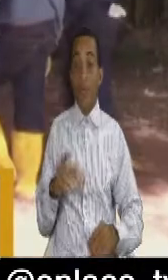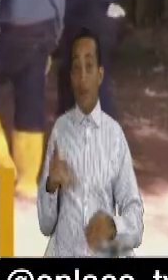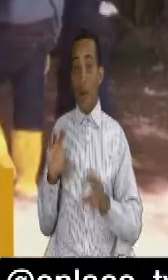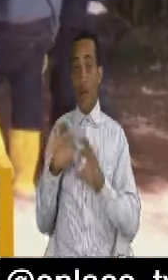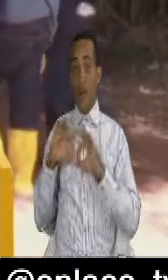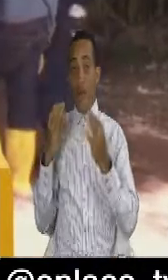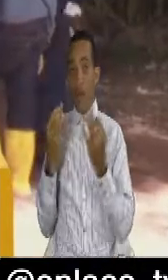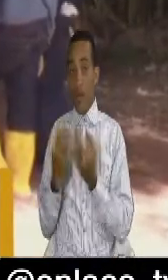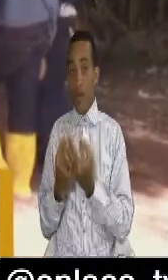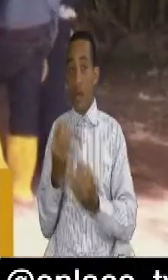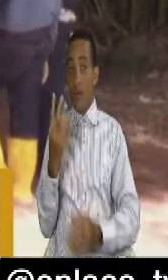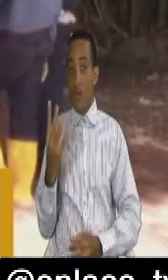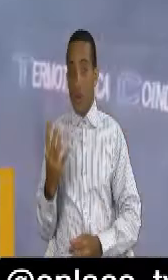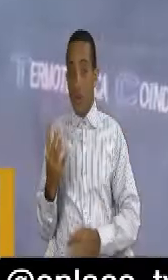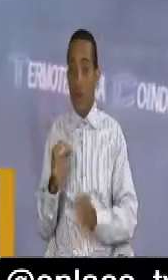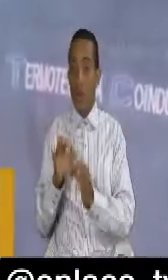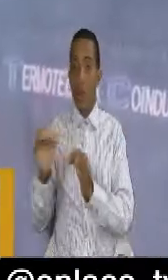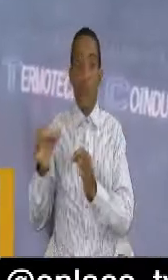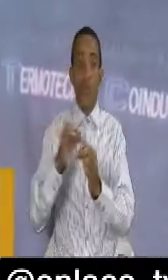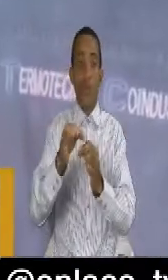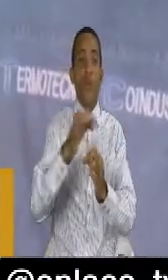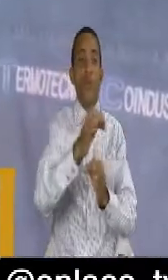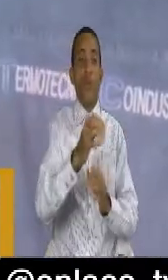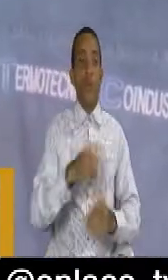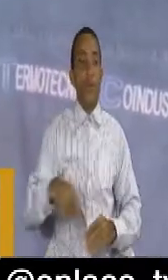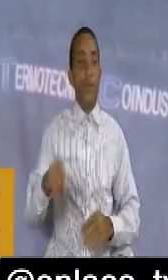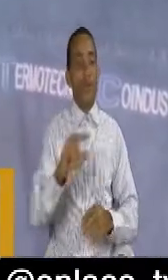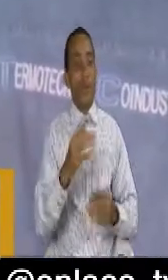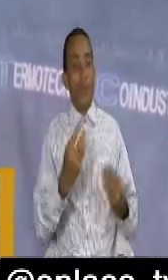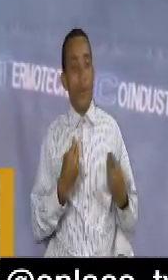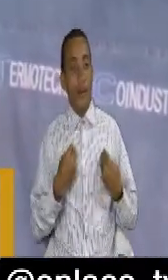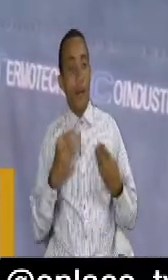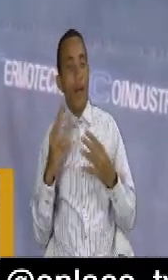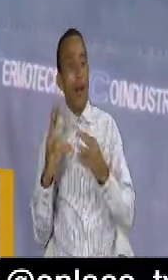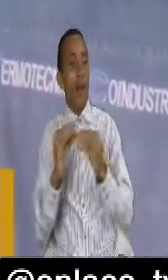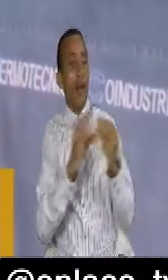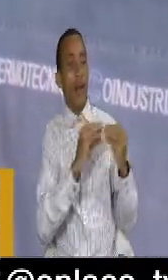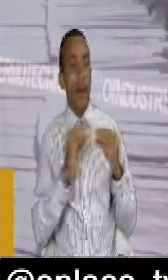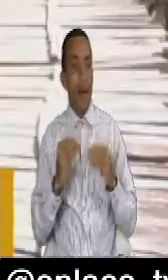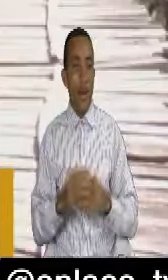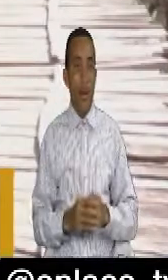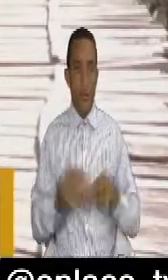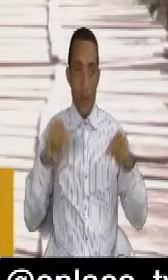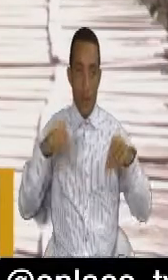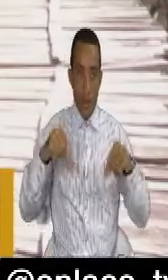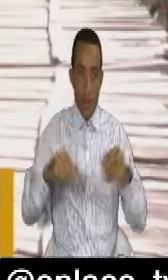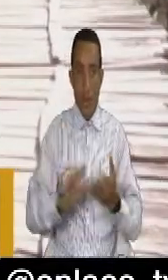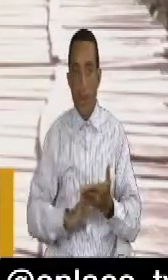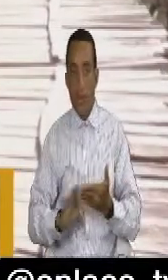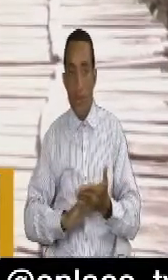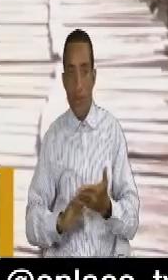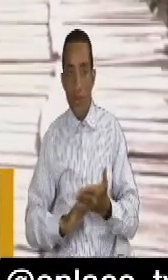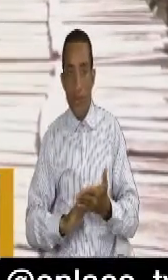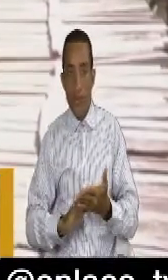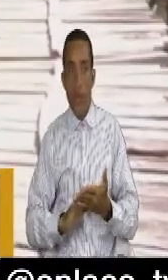esa jurisdicción y sus habitantes hablan de las bondades del mismo. Por esta obra que nos está haciendo en el día de